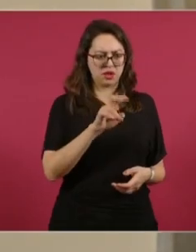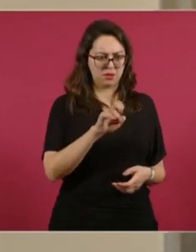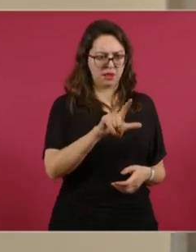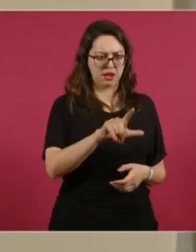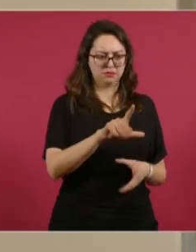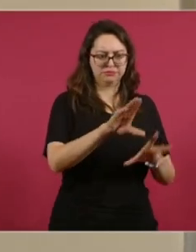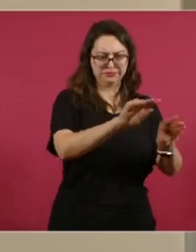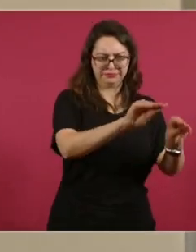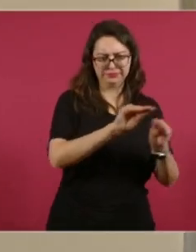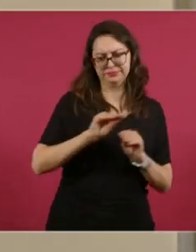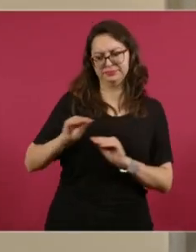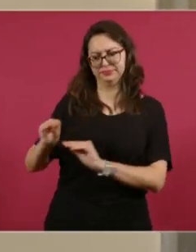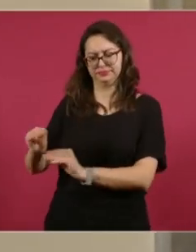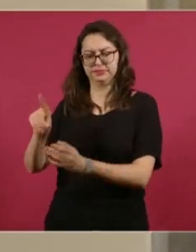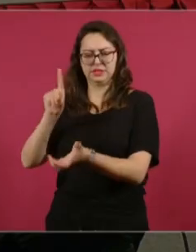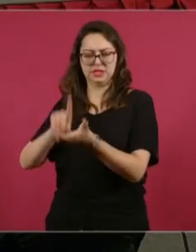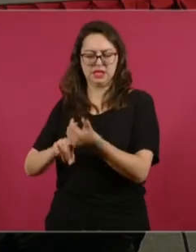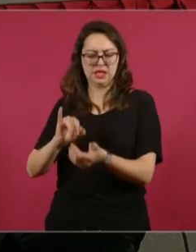formar parte de